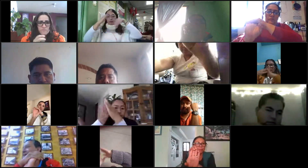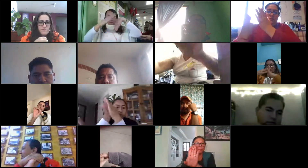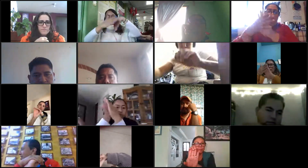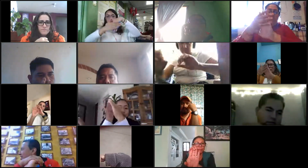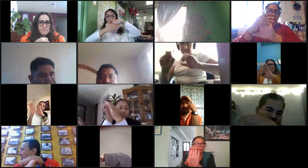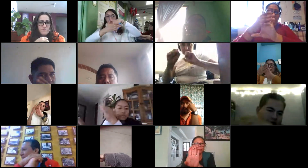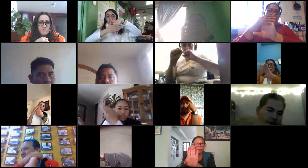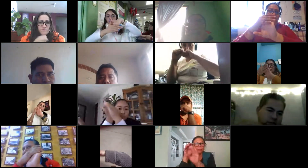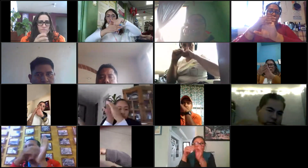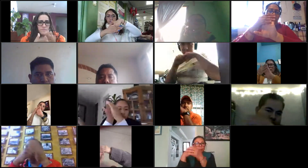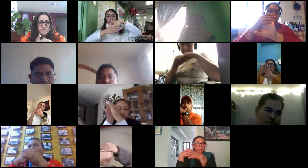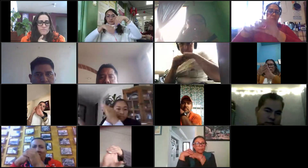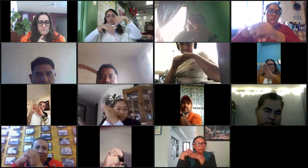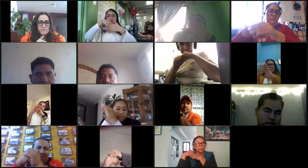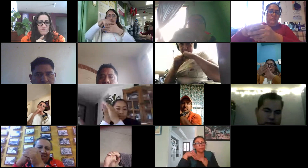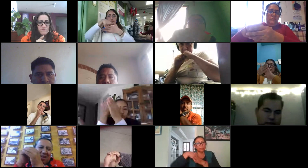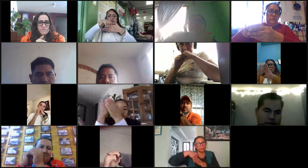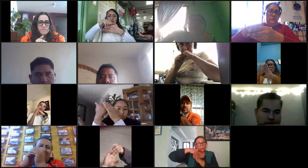Ahora para abajo.